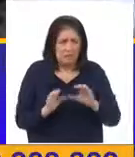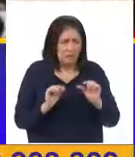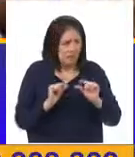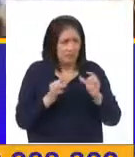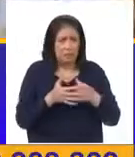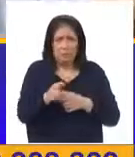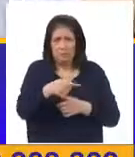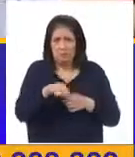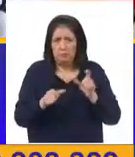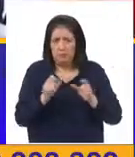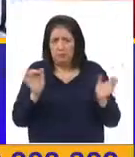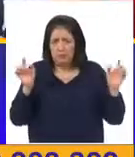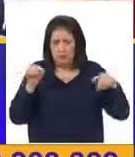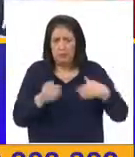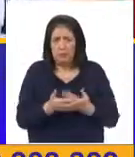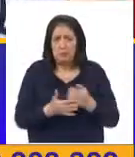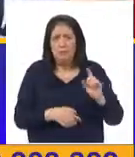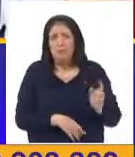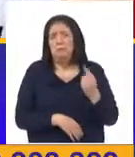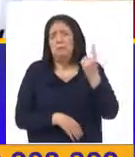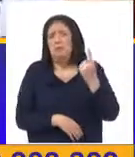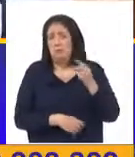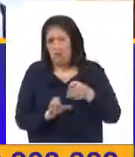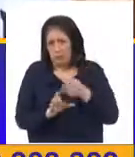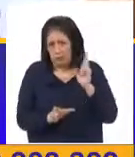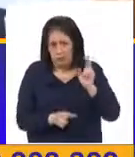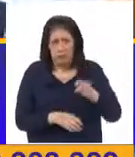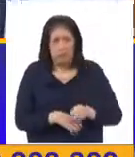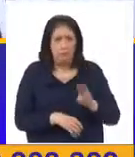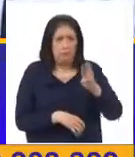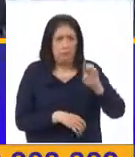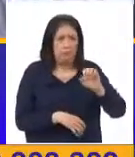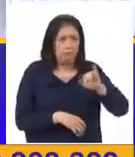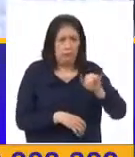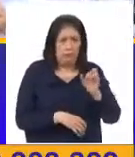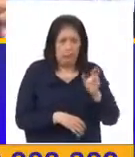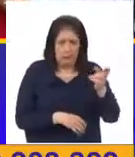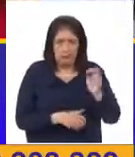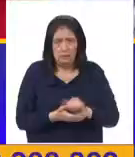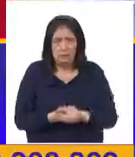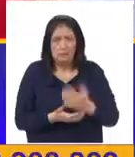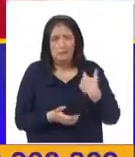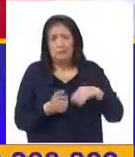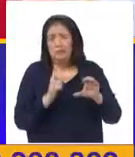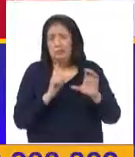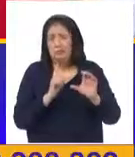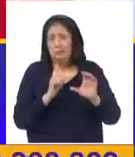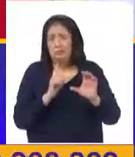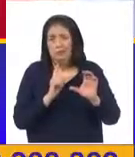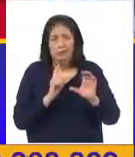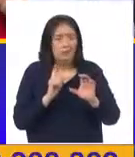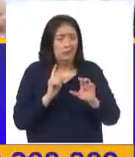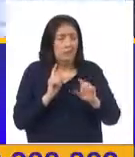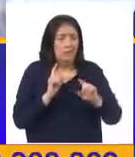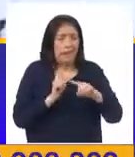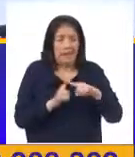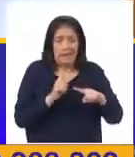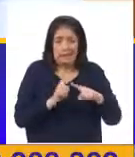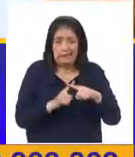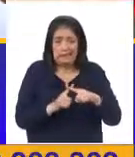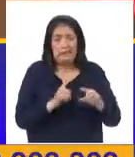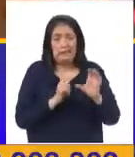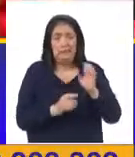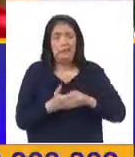colectivo en general de personas que llevan? Primero que renuncie Béjar. Béjar es un guerrillero que mató policías en los años de los